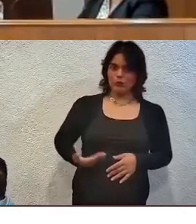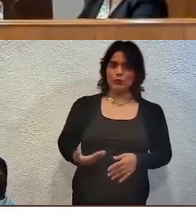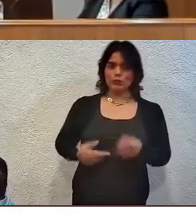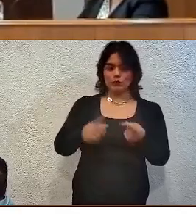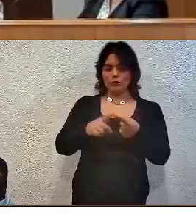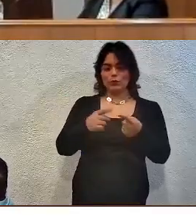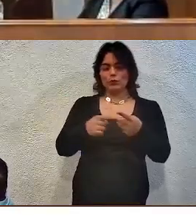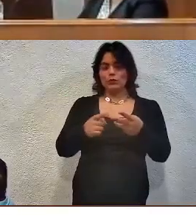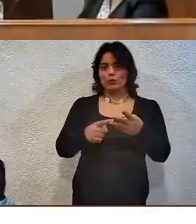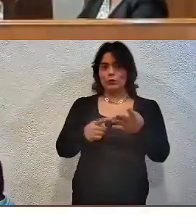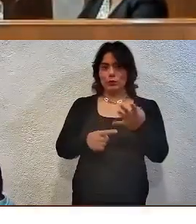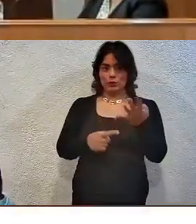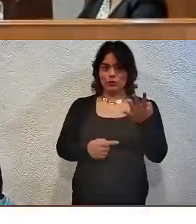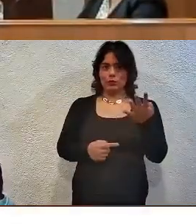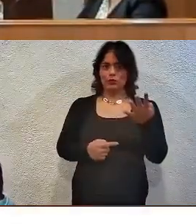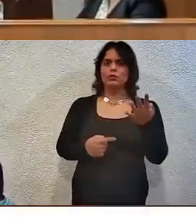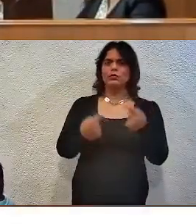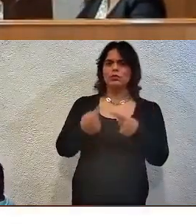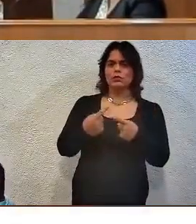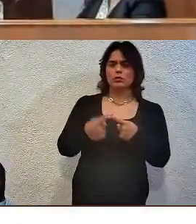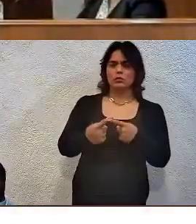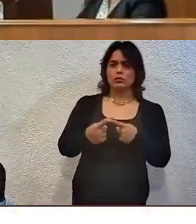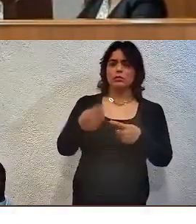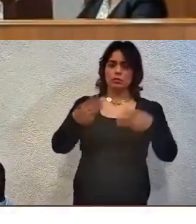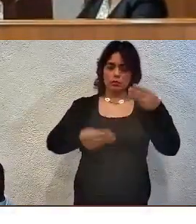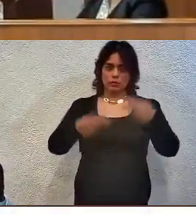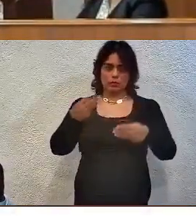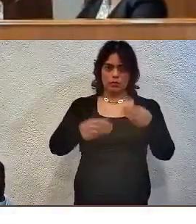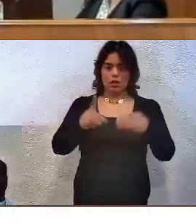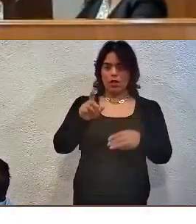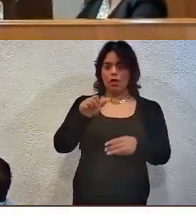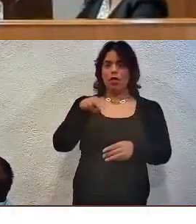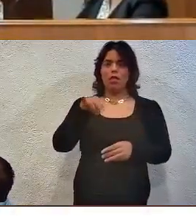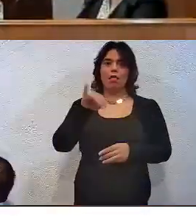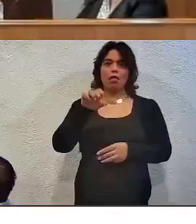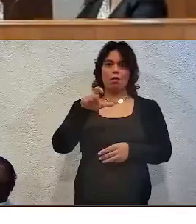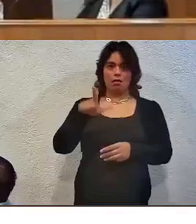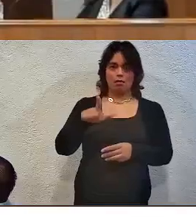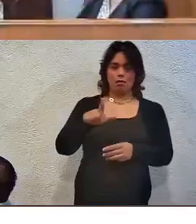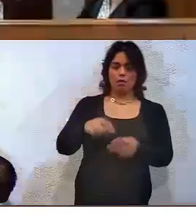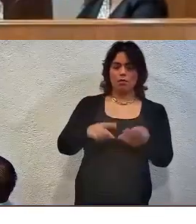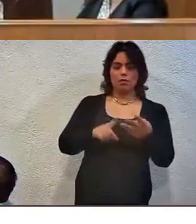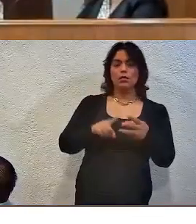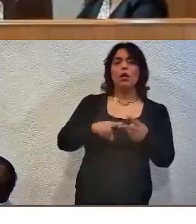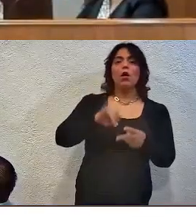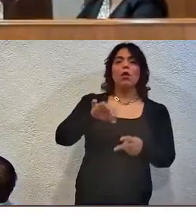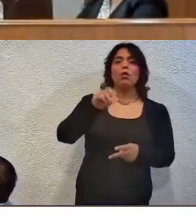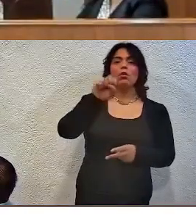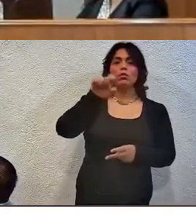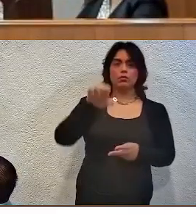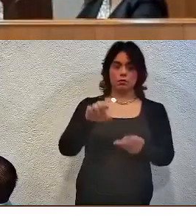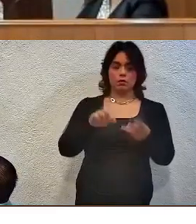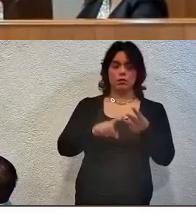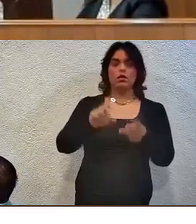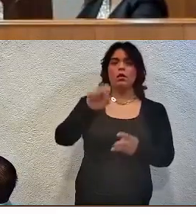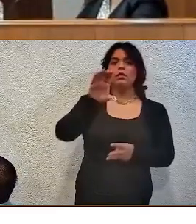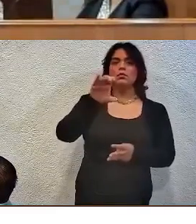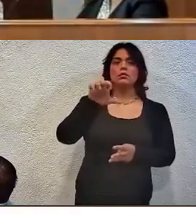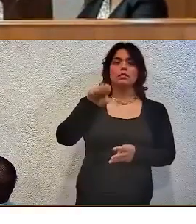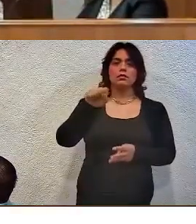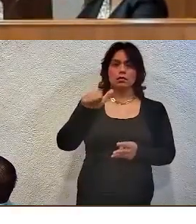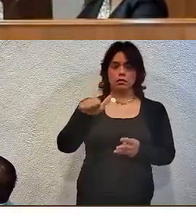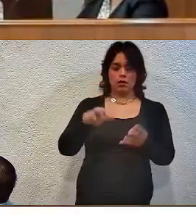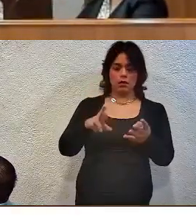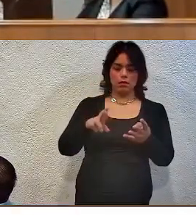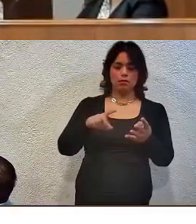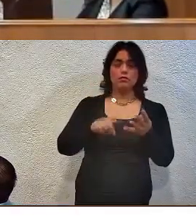esta sesión de resolución presencial los magistrados Daniel Preciado Temiquel, José Inés Betancur Salgado, César Salgado Alpizar